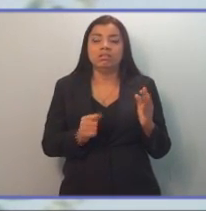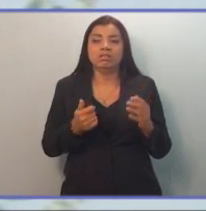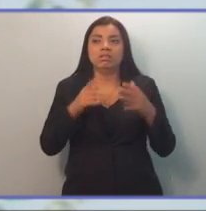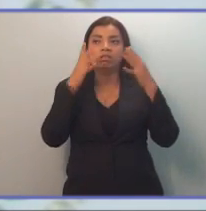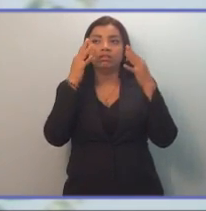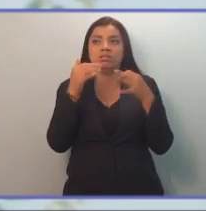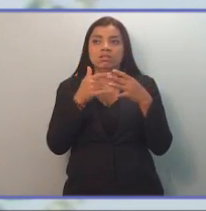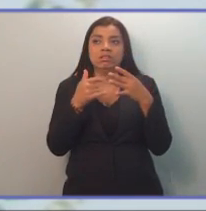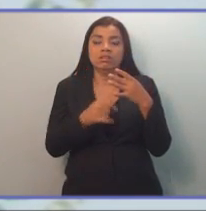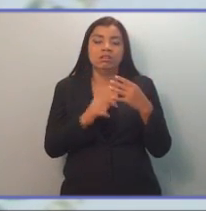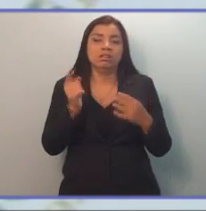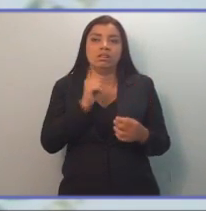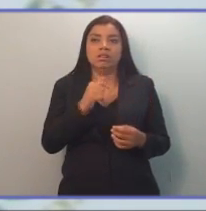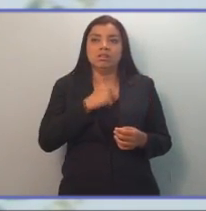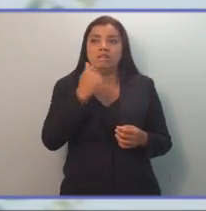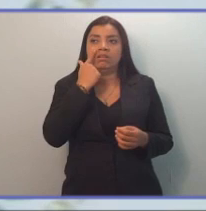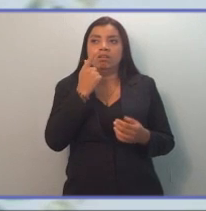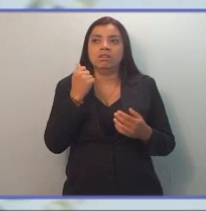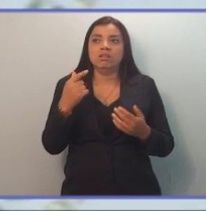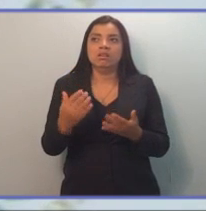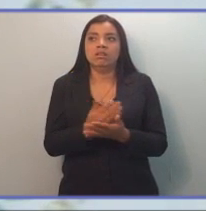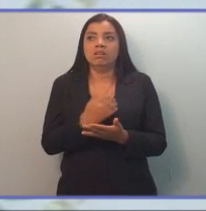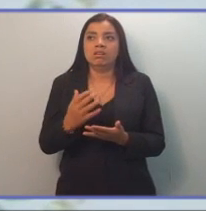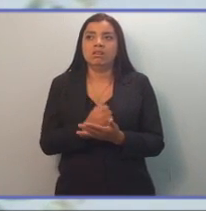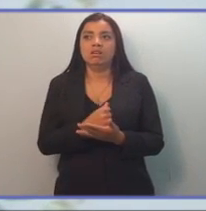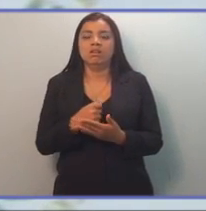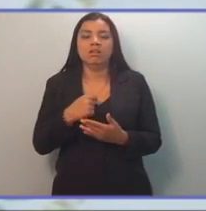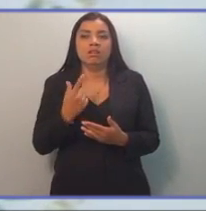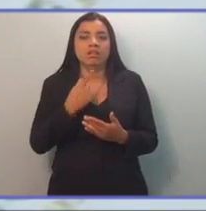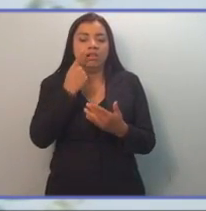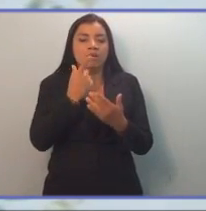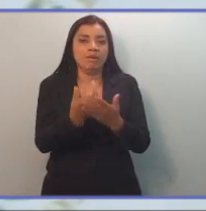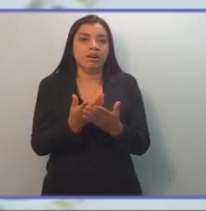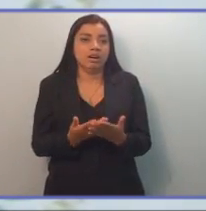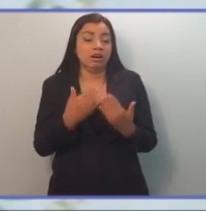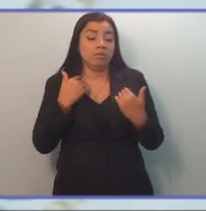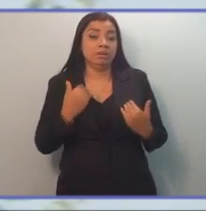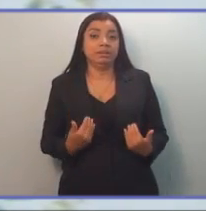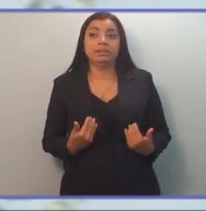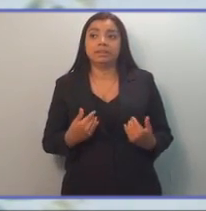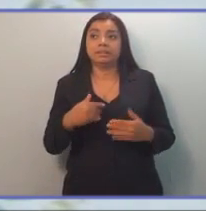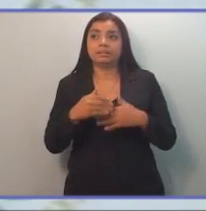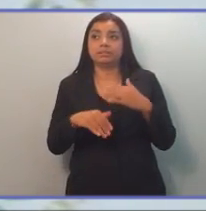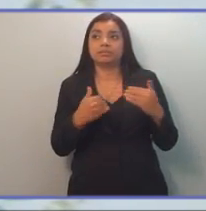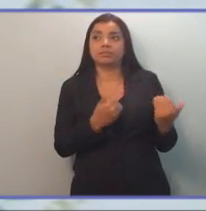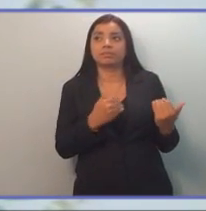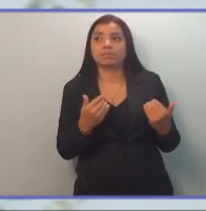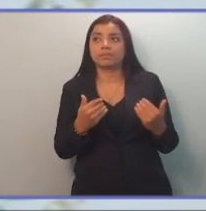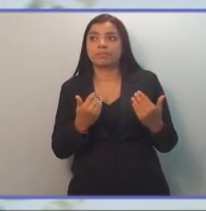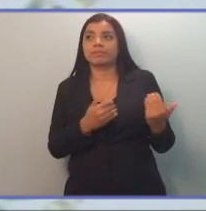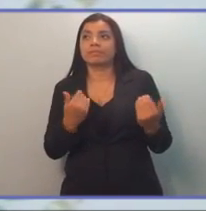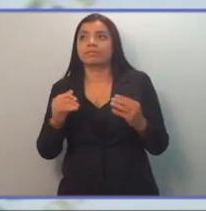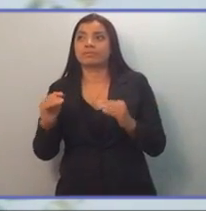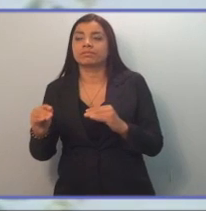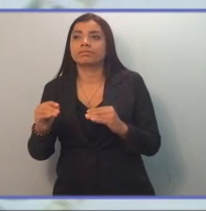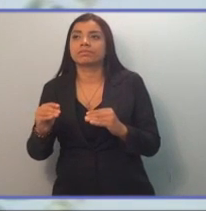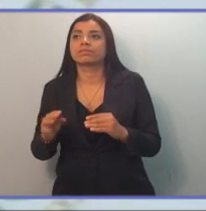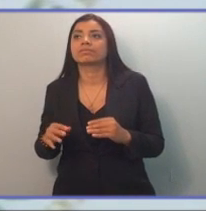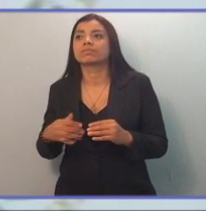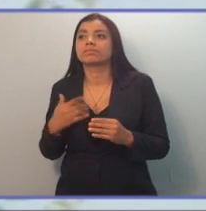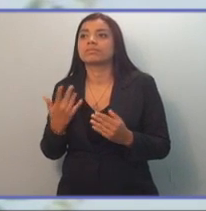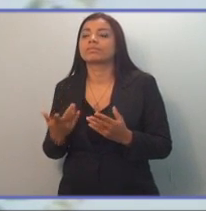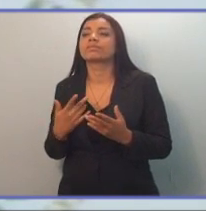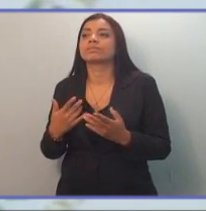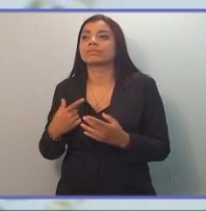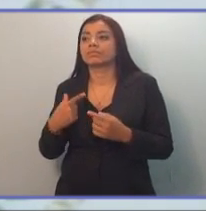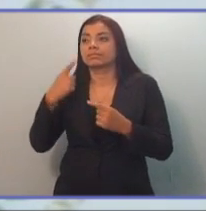lo vemos como un recurso, lo vemos como un derecho de accionar en la sala para